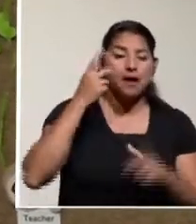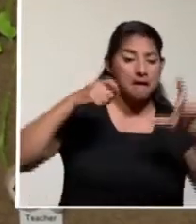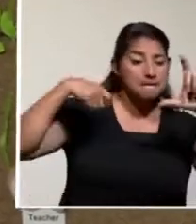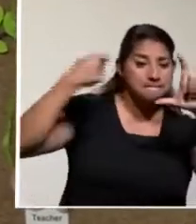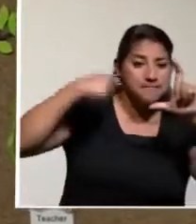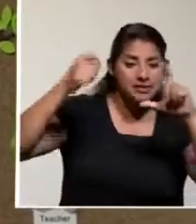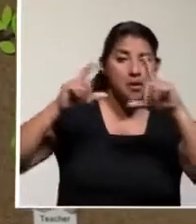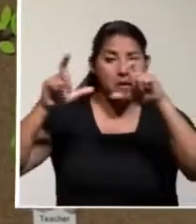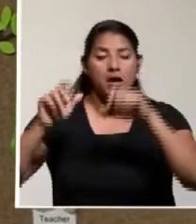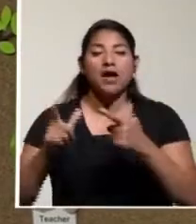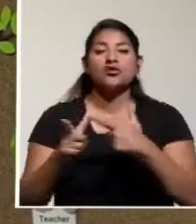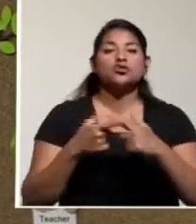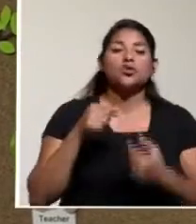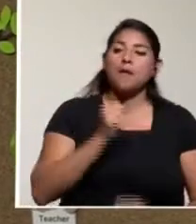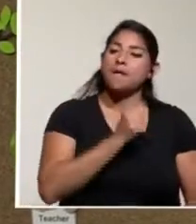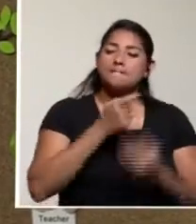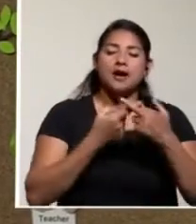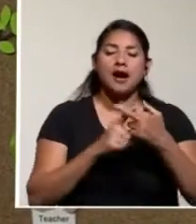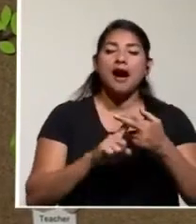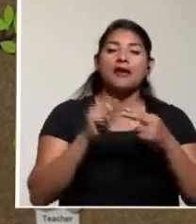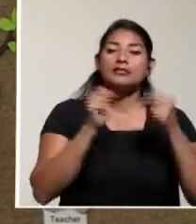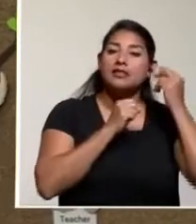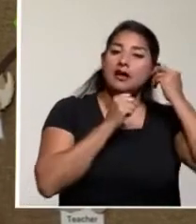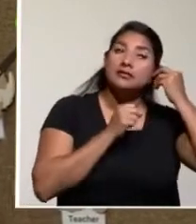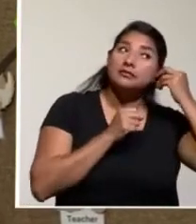videos. Entonces yo empiezo cantando y digo...